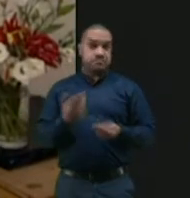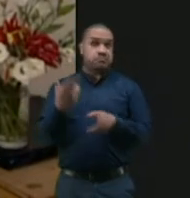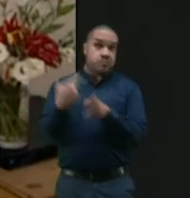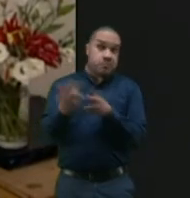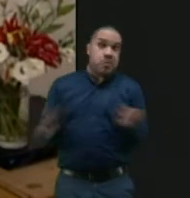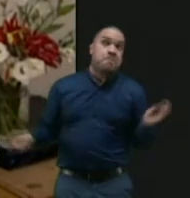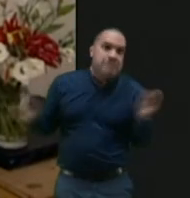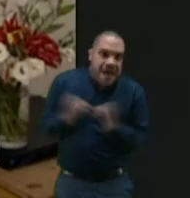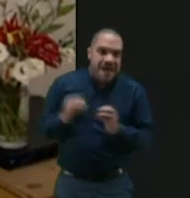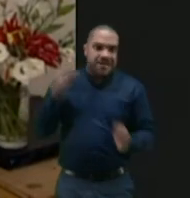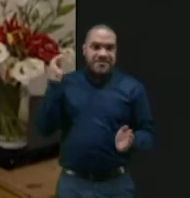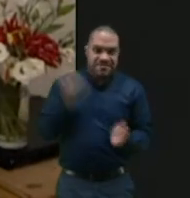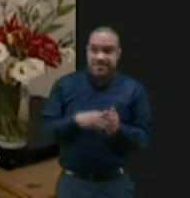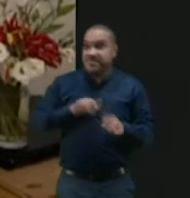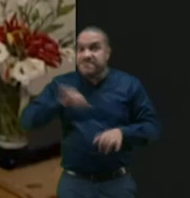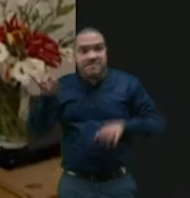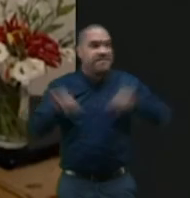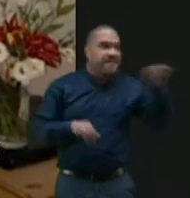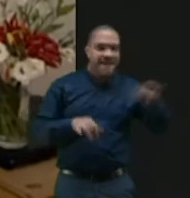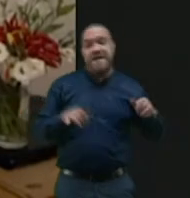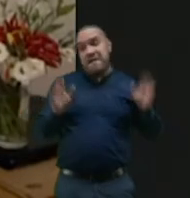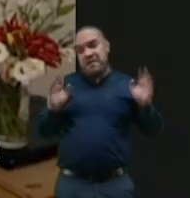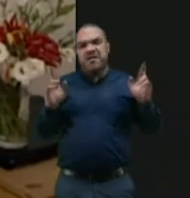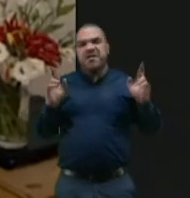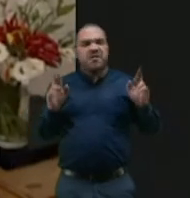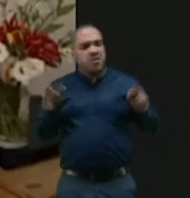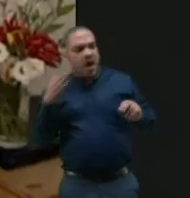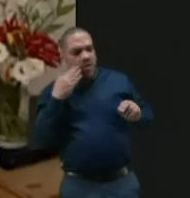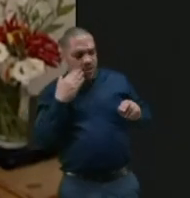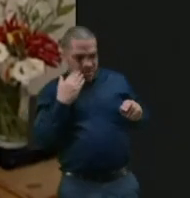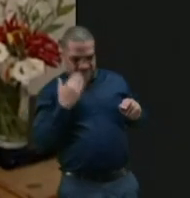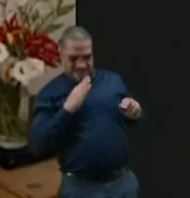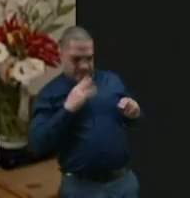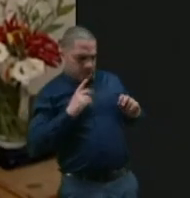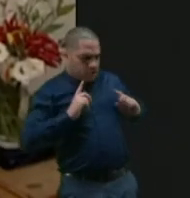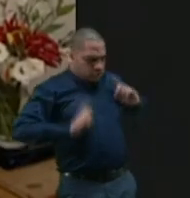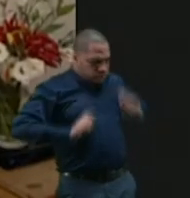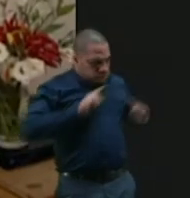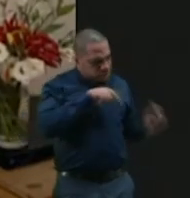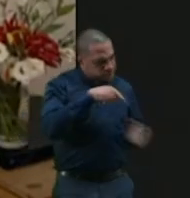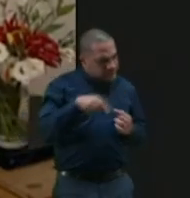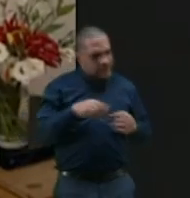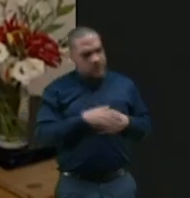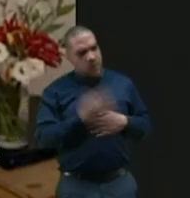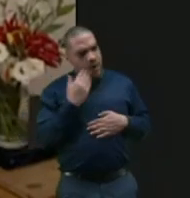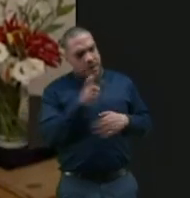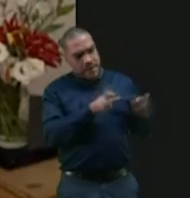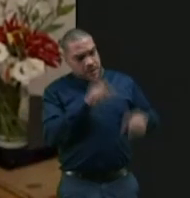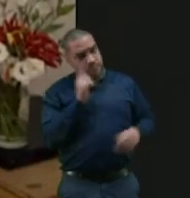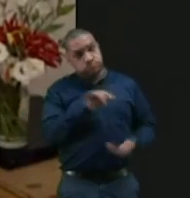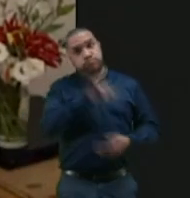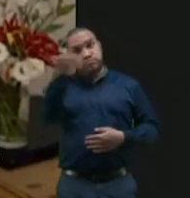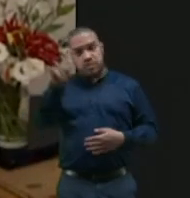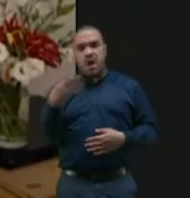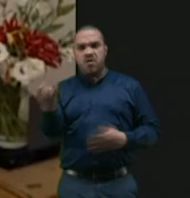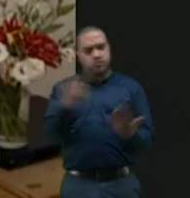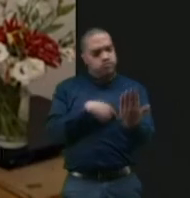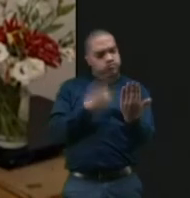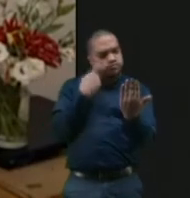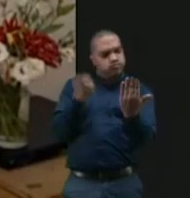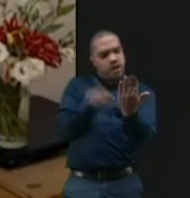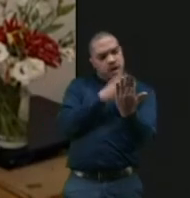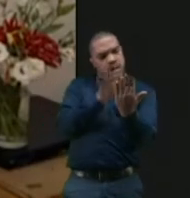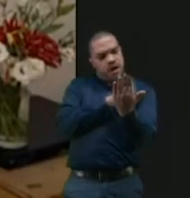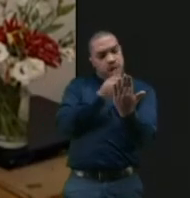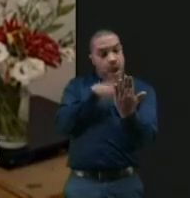es qué va a pasar después de que tome su vuelo, porque nadie está comparando precios en este momento, pero